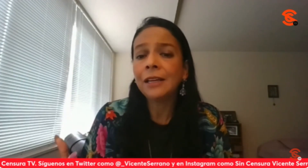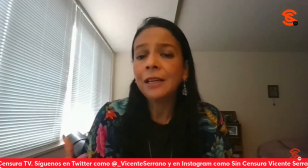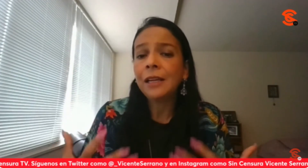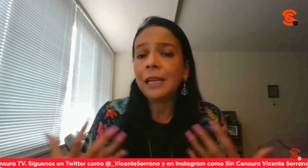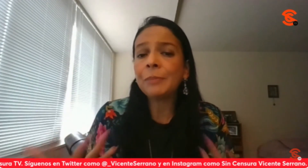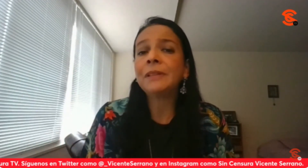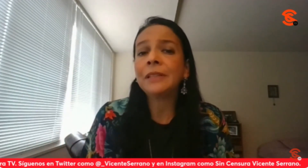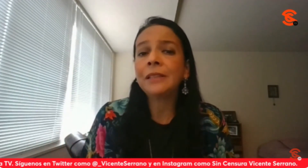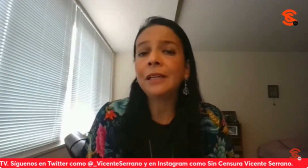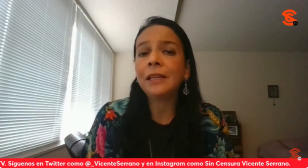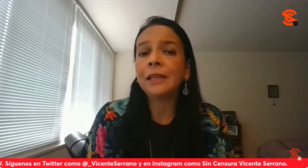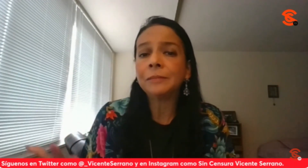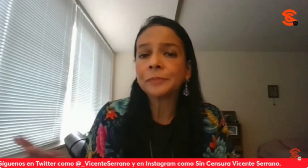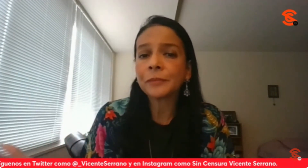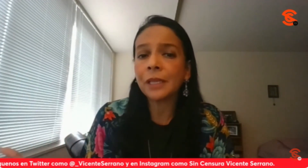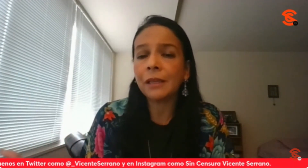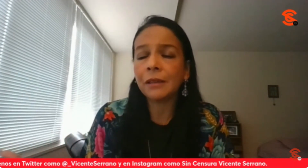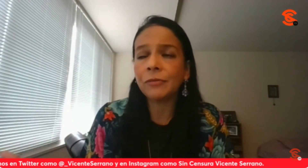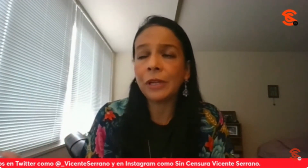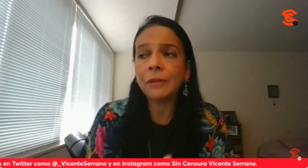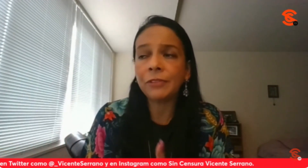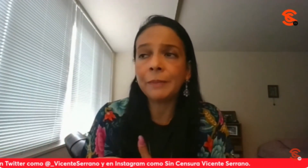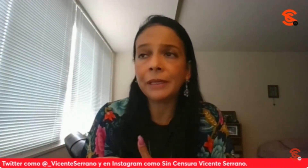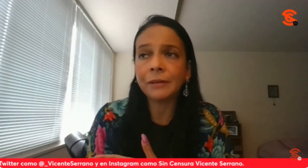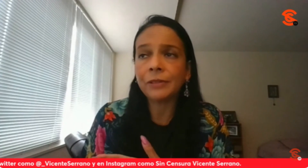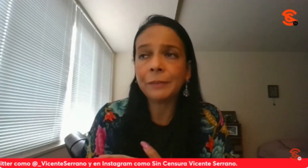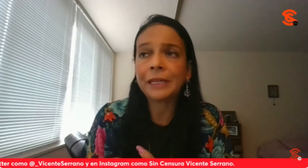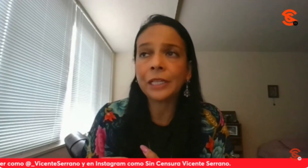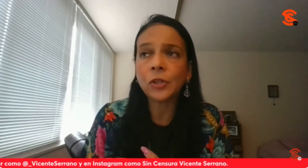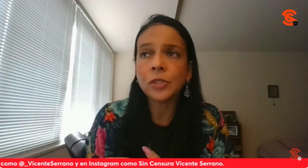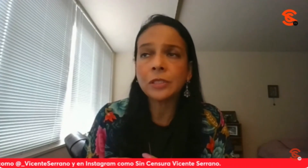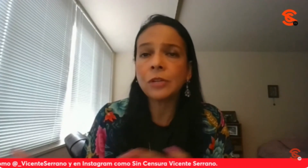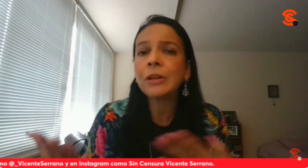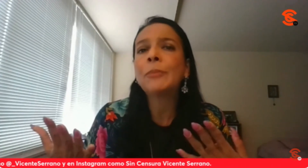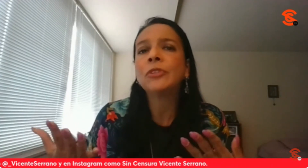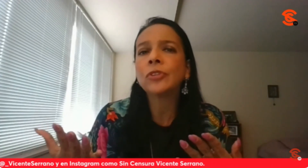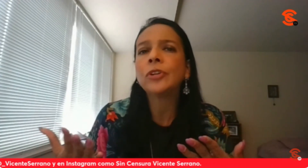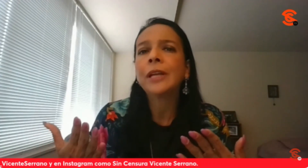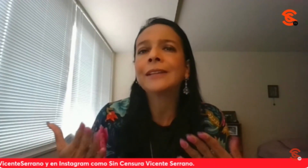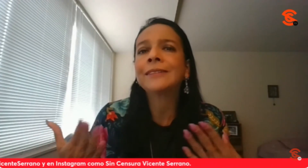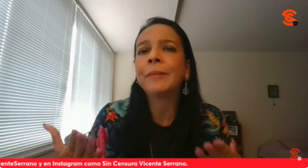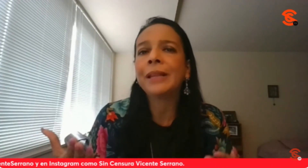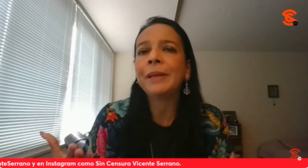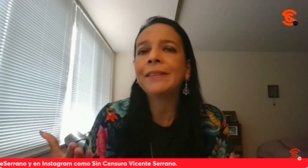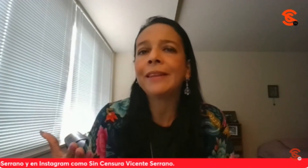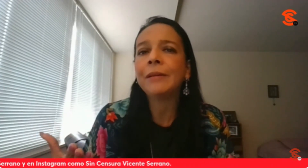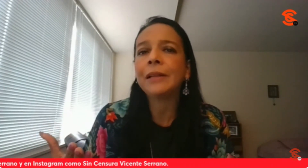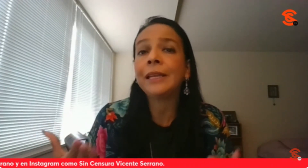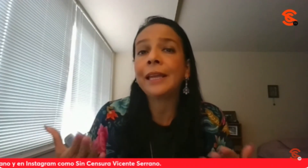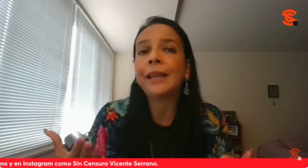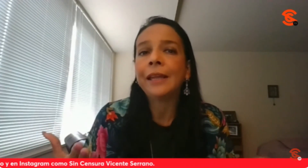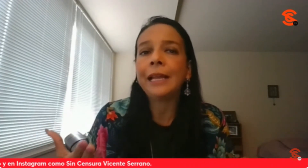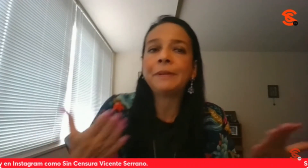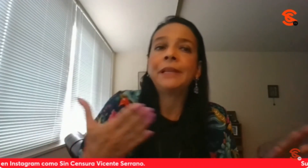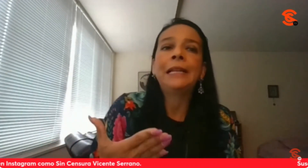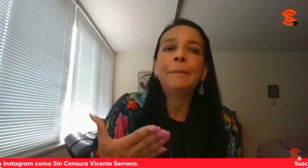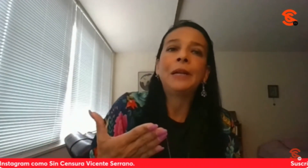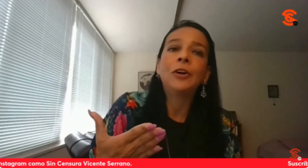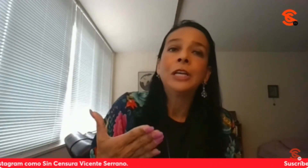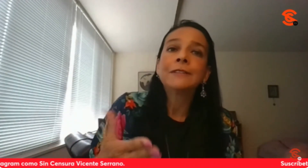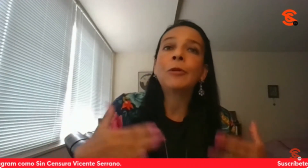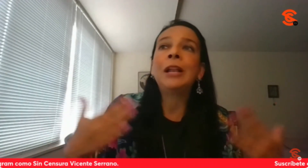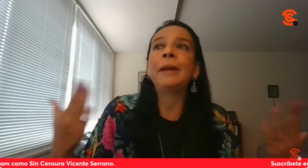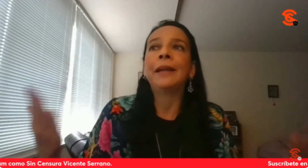llega el presidente Felipe Calderón en una posición extremadamente débil. ¿Y qué? El presidente del